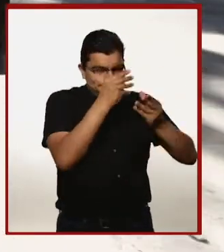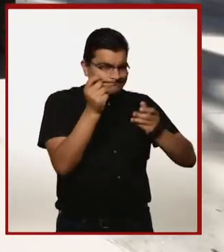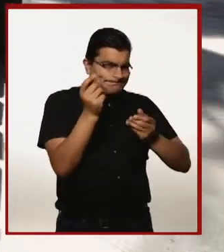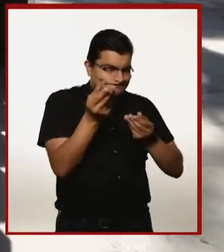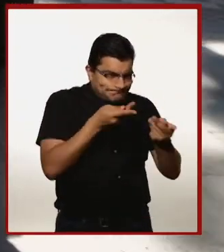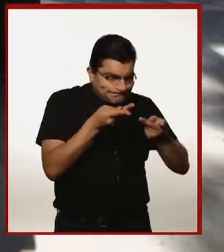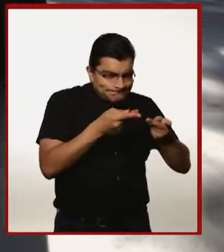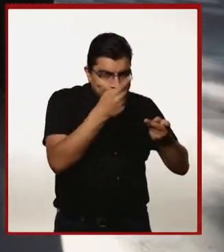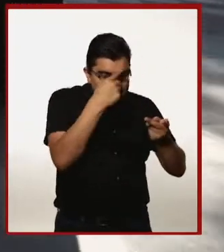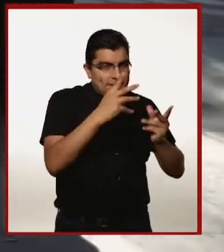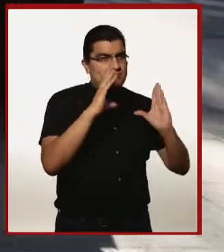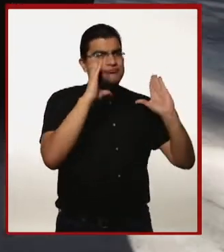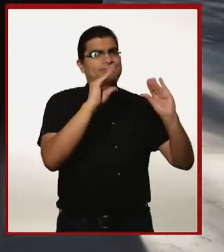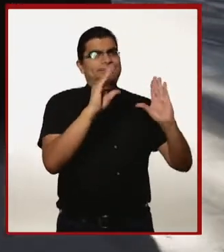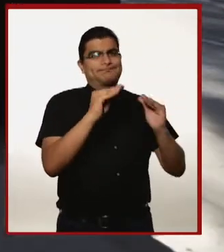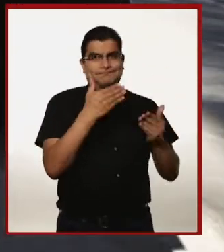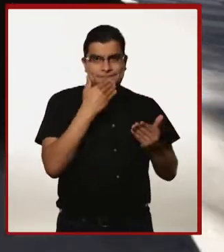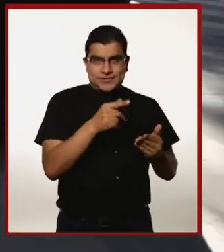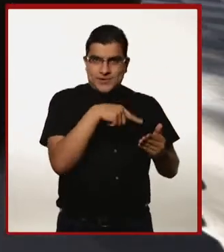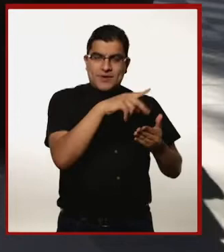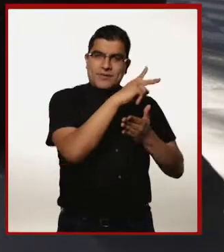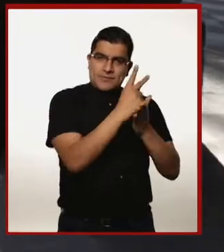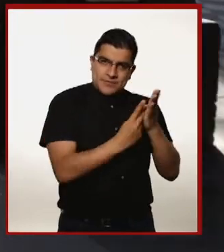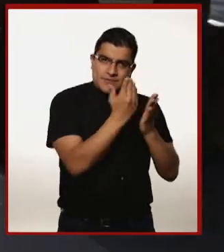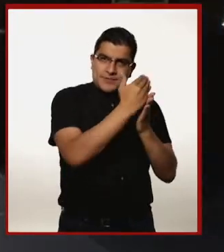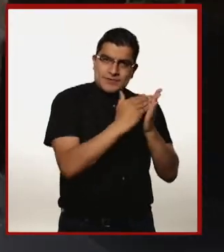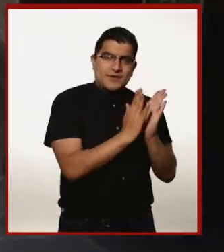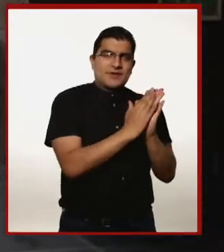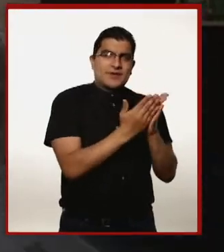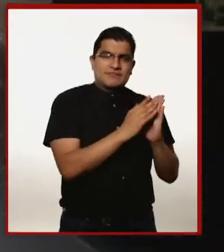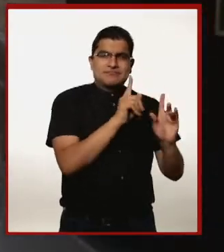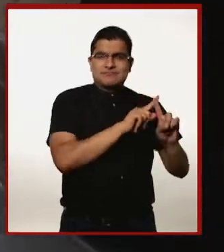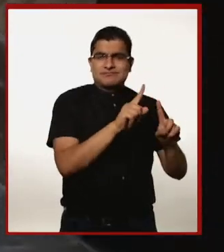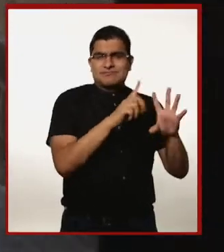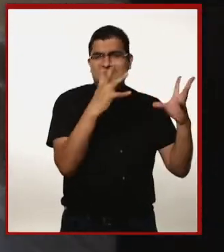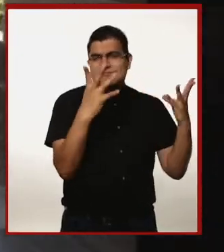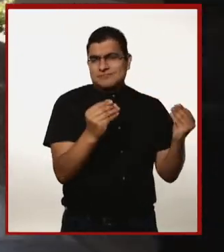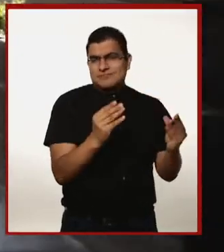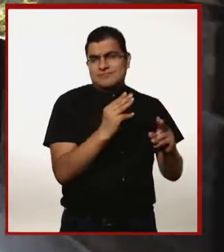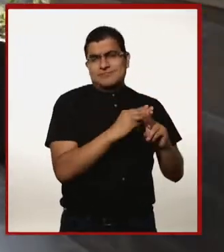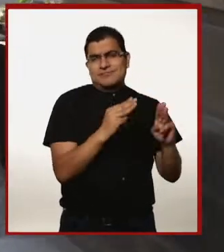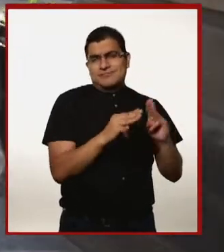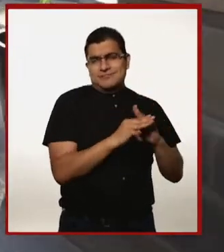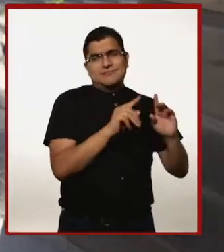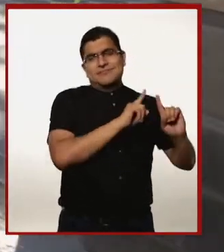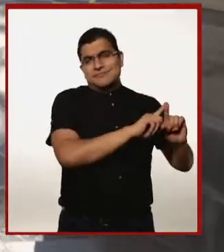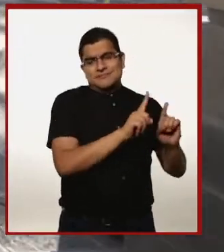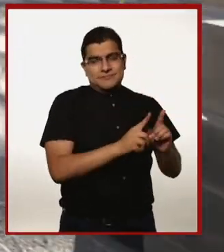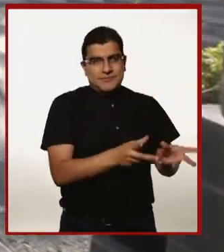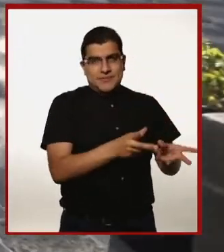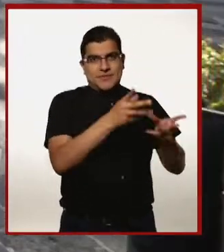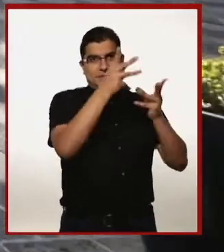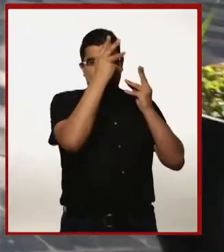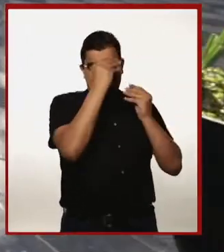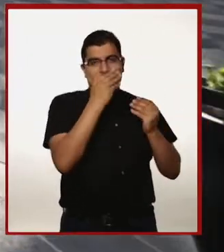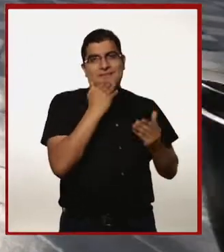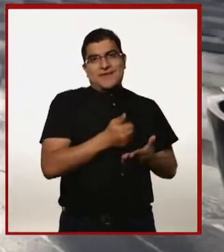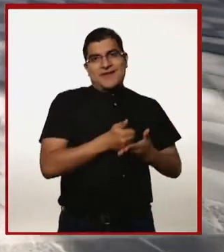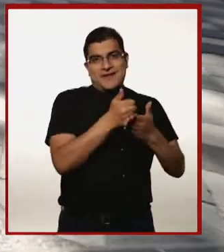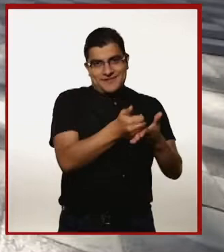que se han preparado para enseñarnos. Además, cuentan con programas, libros y muchos materiales que nos ayudan a